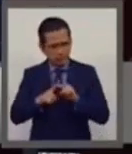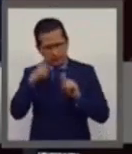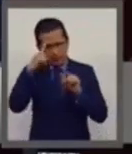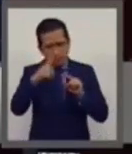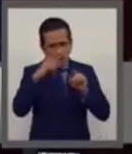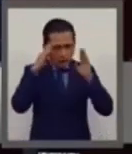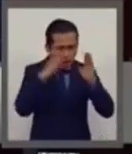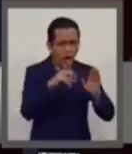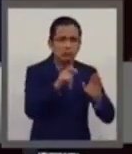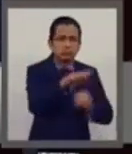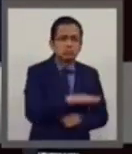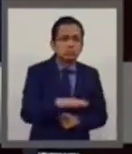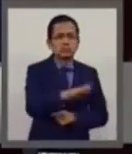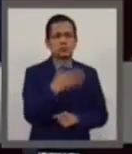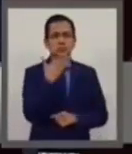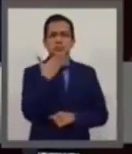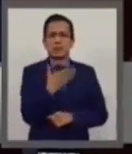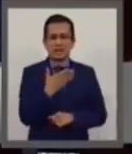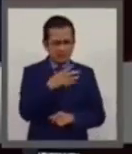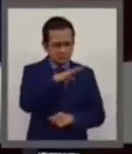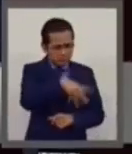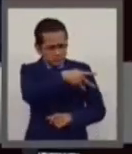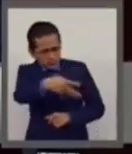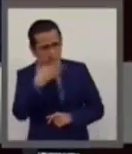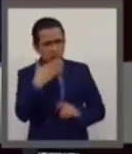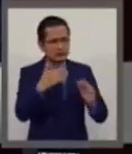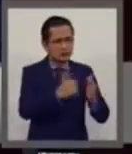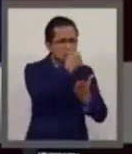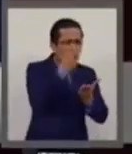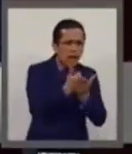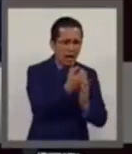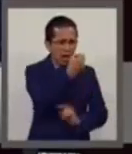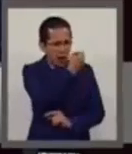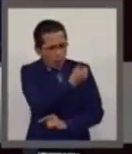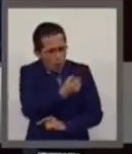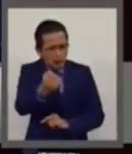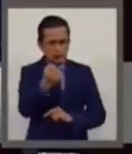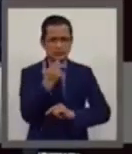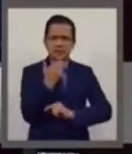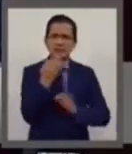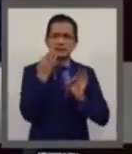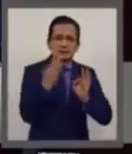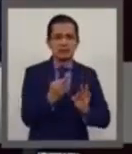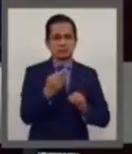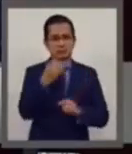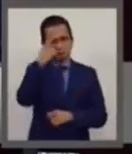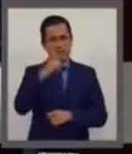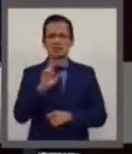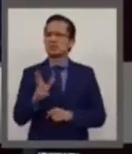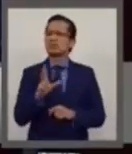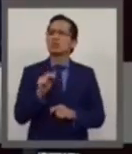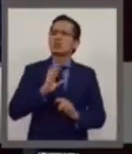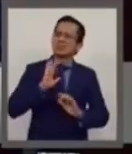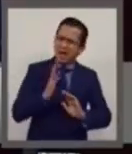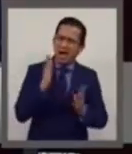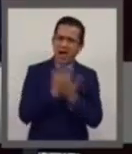orientados a promover la adecuada planeación de desarrollo urbano que detenga el apetito voraz de la